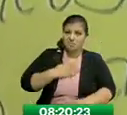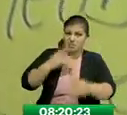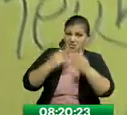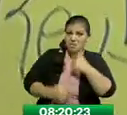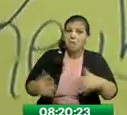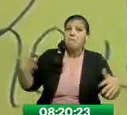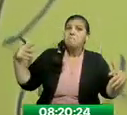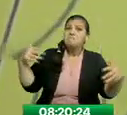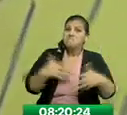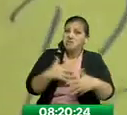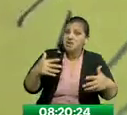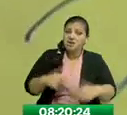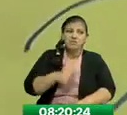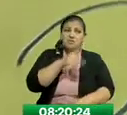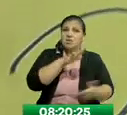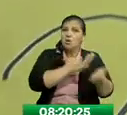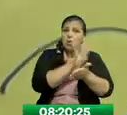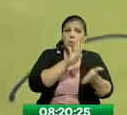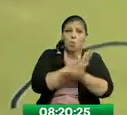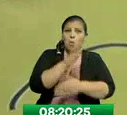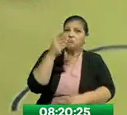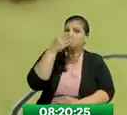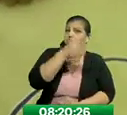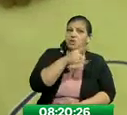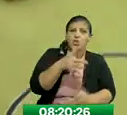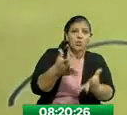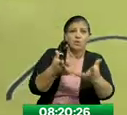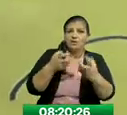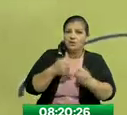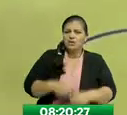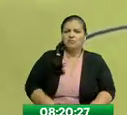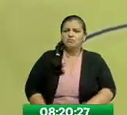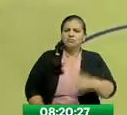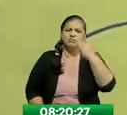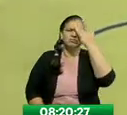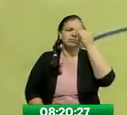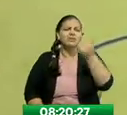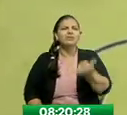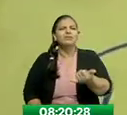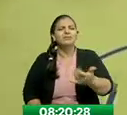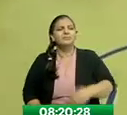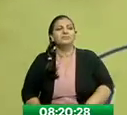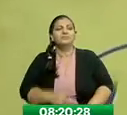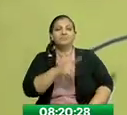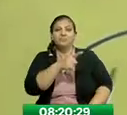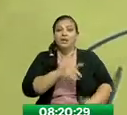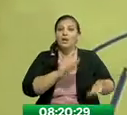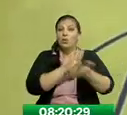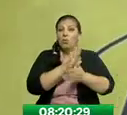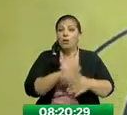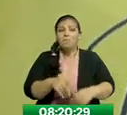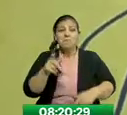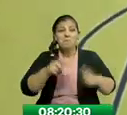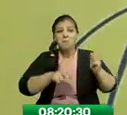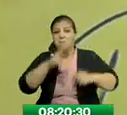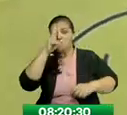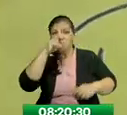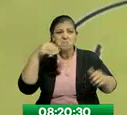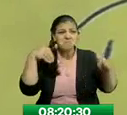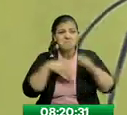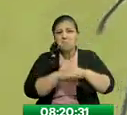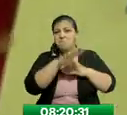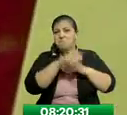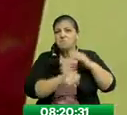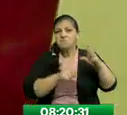metido ya con metros de veces a robar al campamento y con niños ahí dentro. Yo a mi hijo me lo llevo hoy día mismo para arriba hasta que esto se solucione. Mi hijo no lo va a traer más aquí a la escuela.